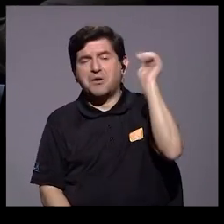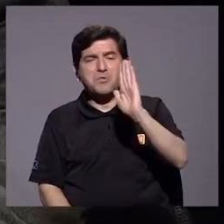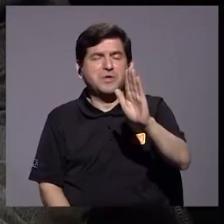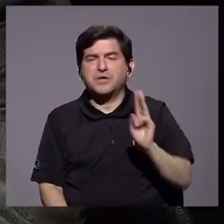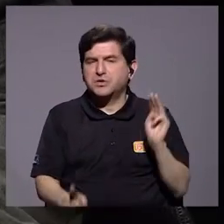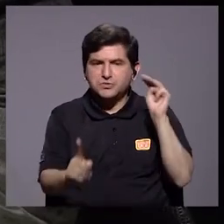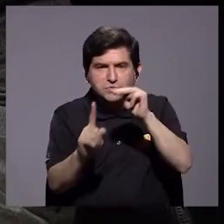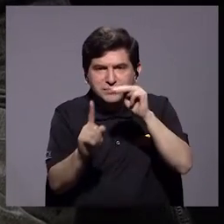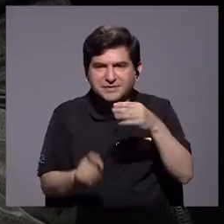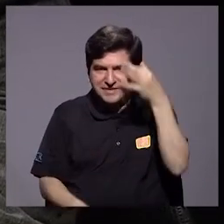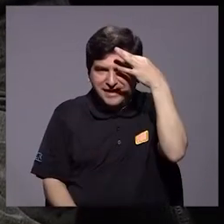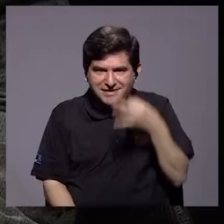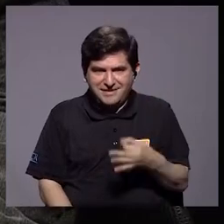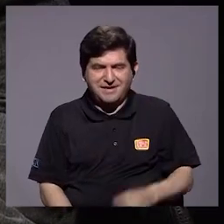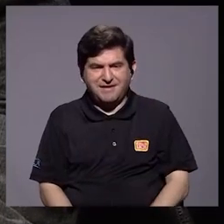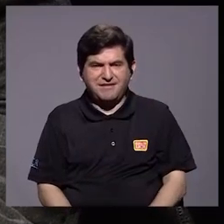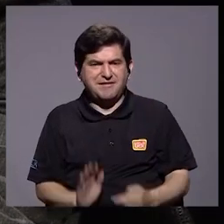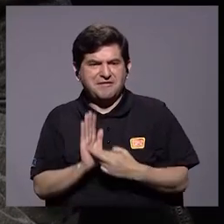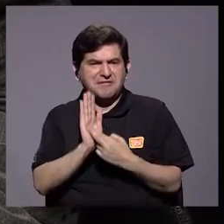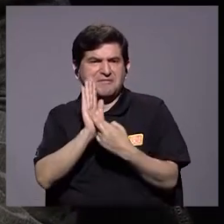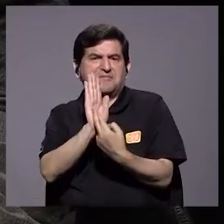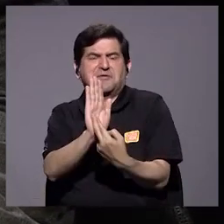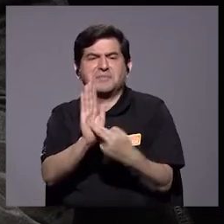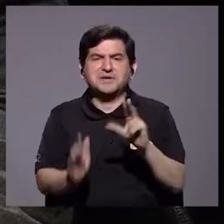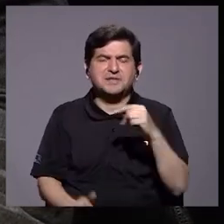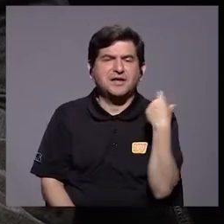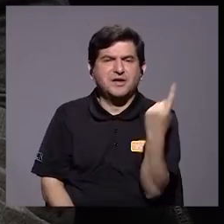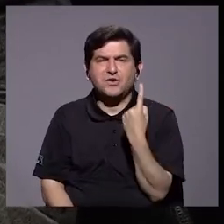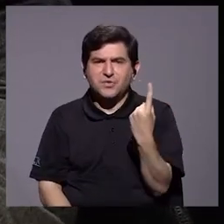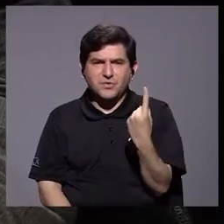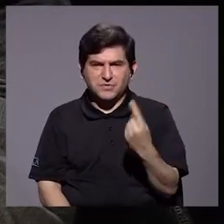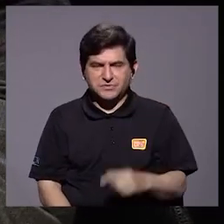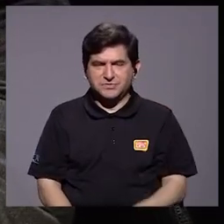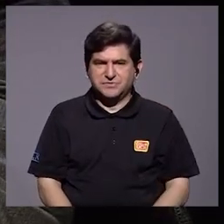y creen que representan no sólo al